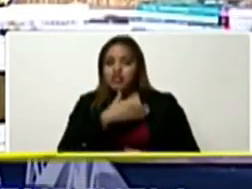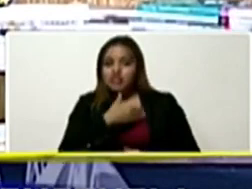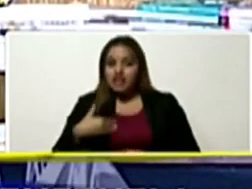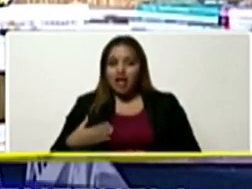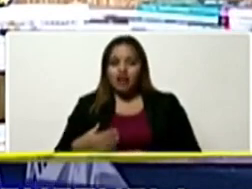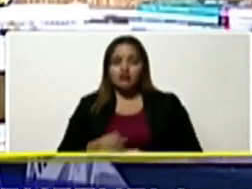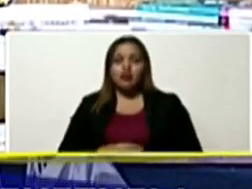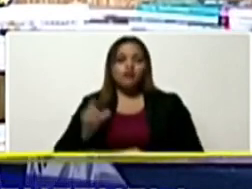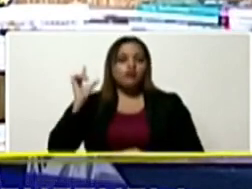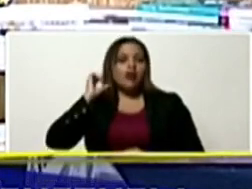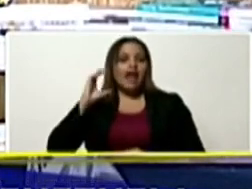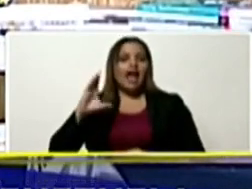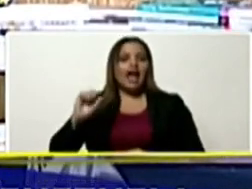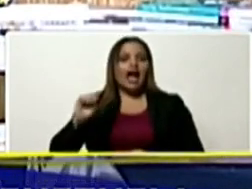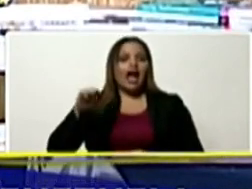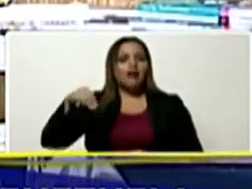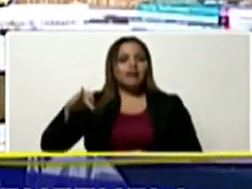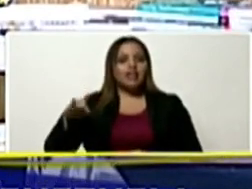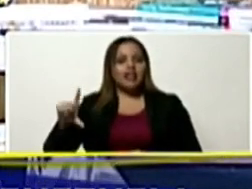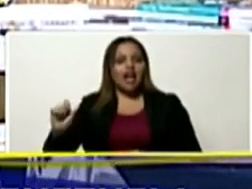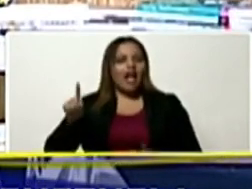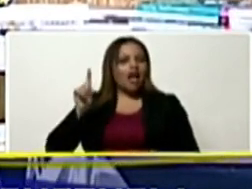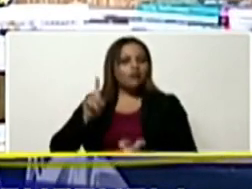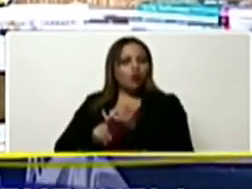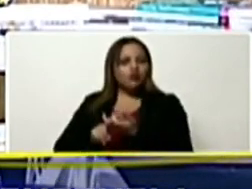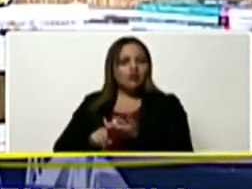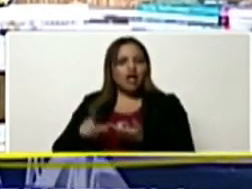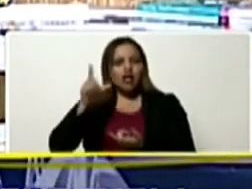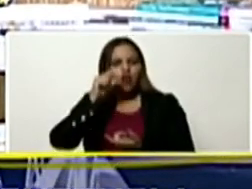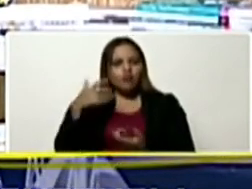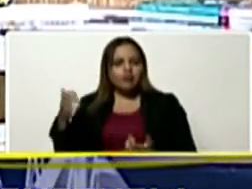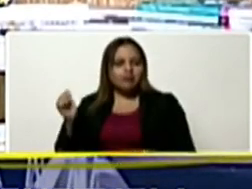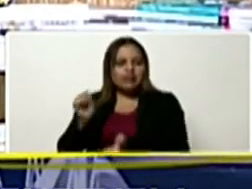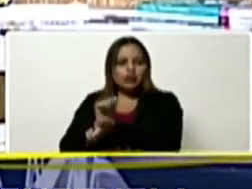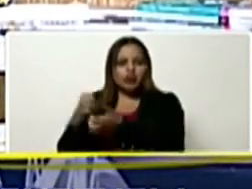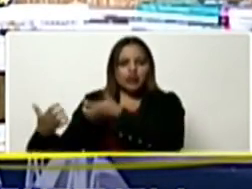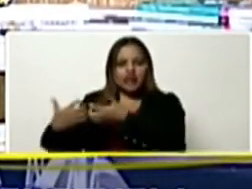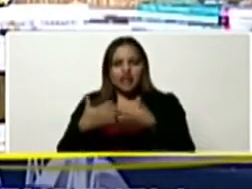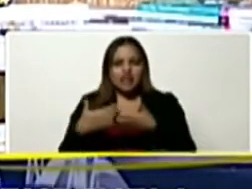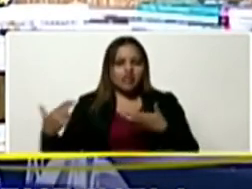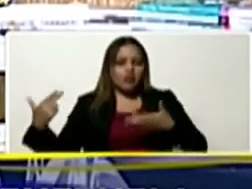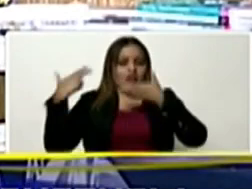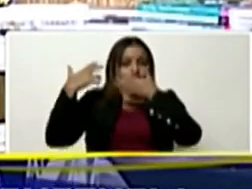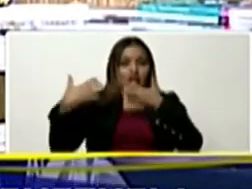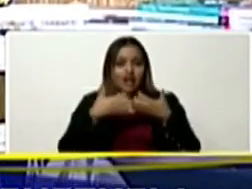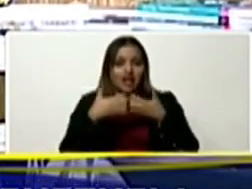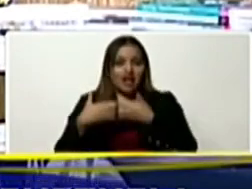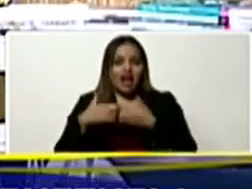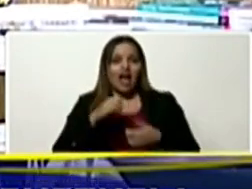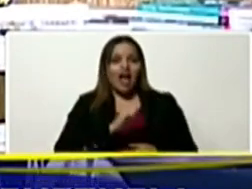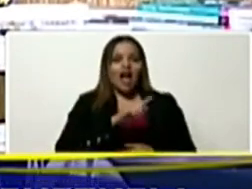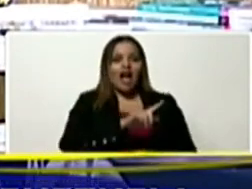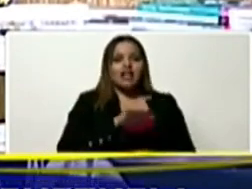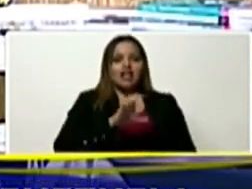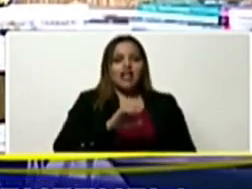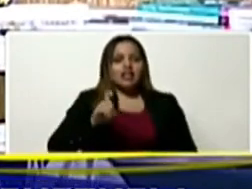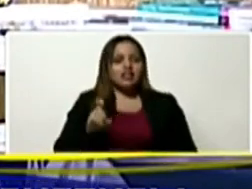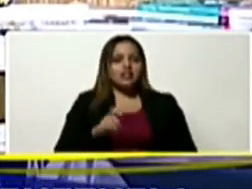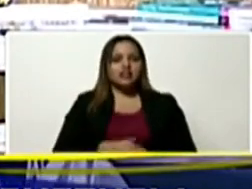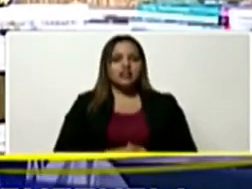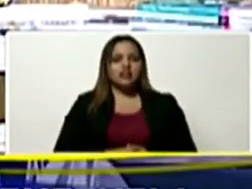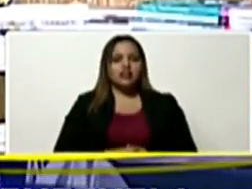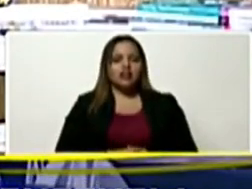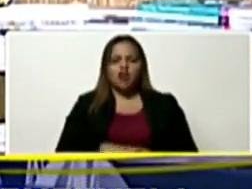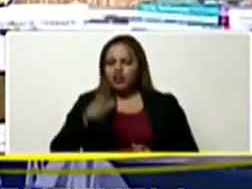Camila Saab, la esposa del preso de guerra, del secuestrado de guerra, Alex Saab, y una de